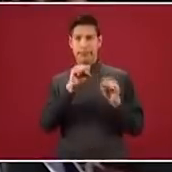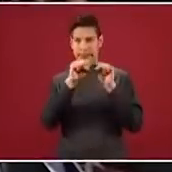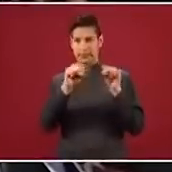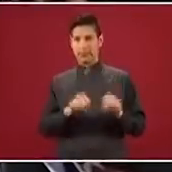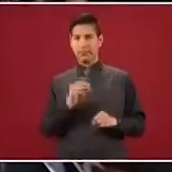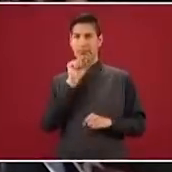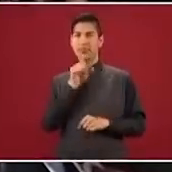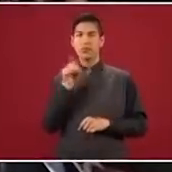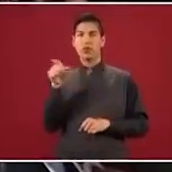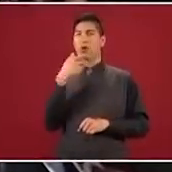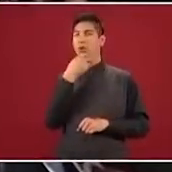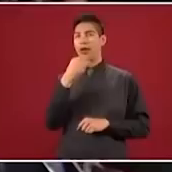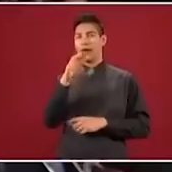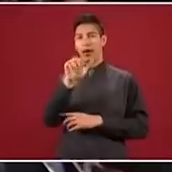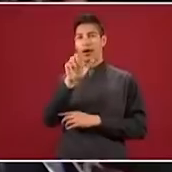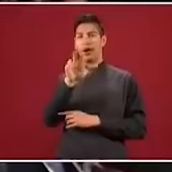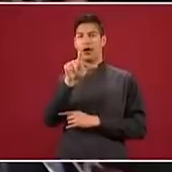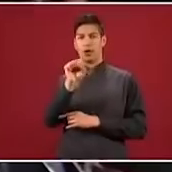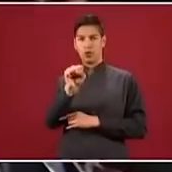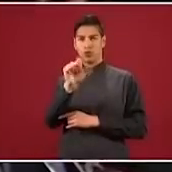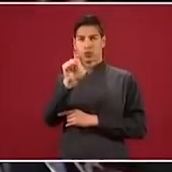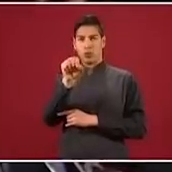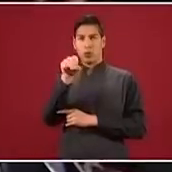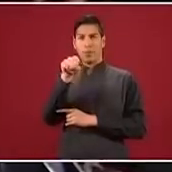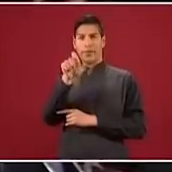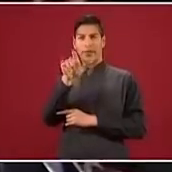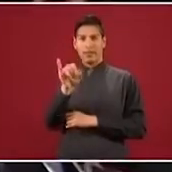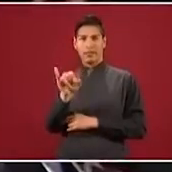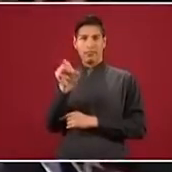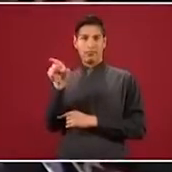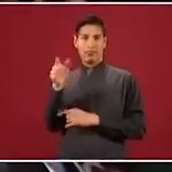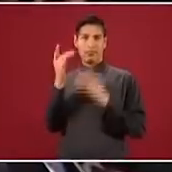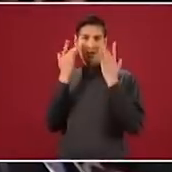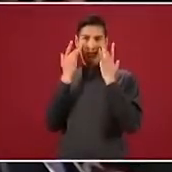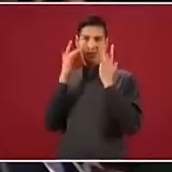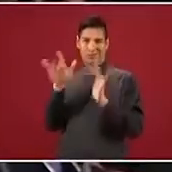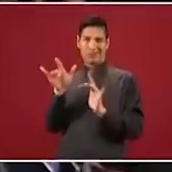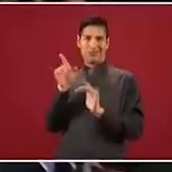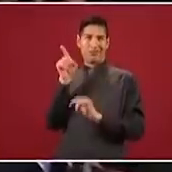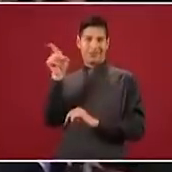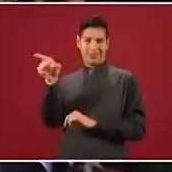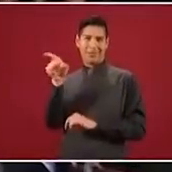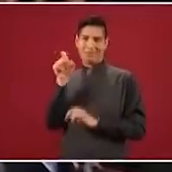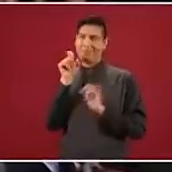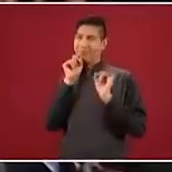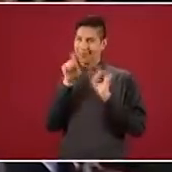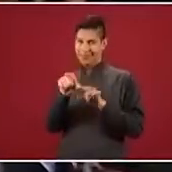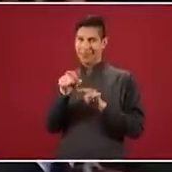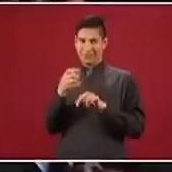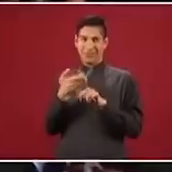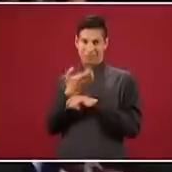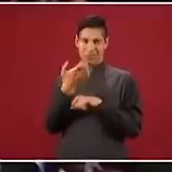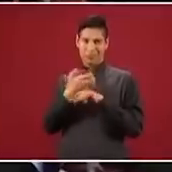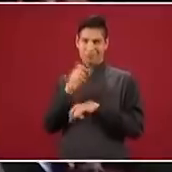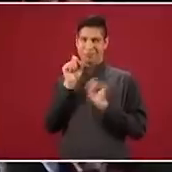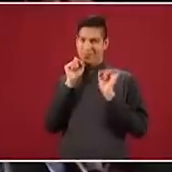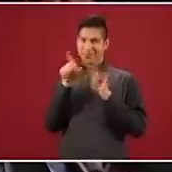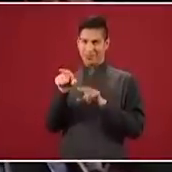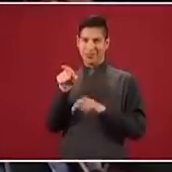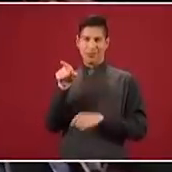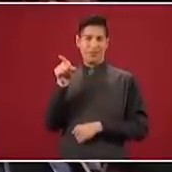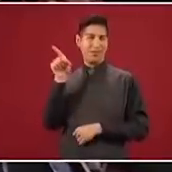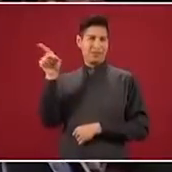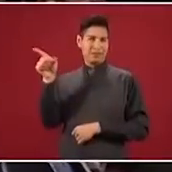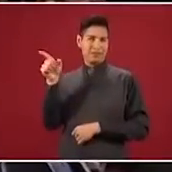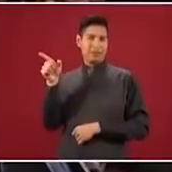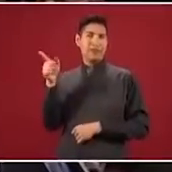Carlos Lomelí renunció hace 6 meses como delegado federal de Jalisco, él es especialista en el sector